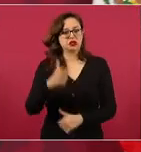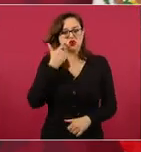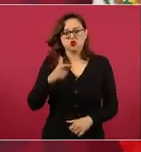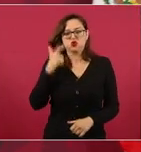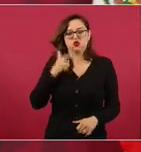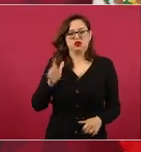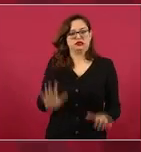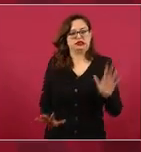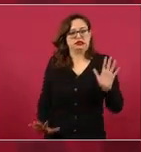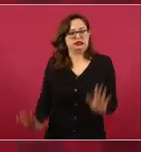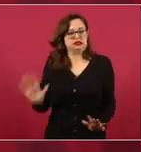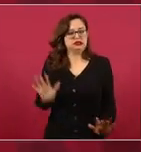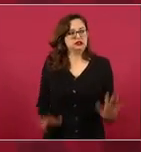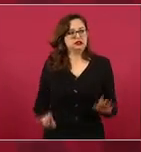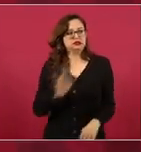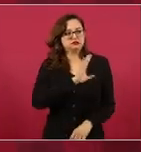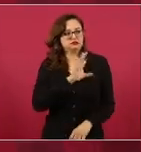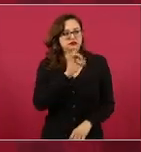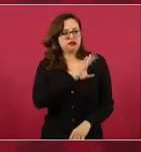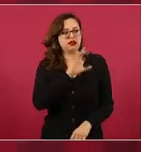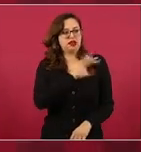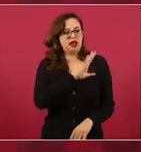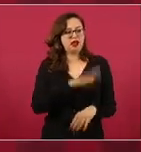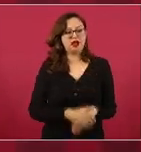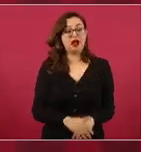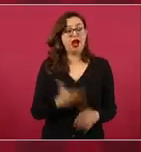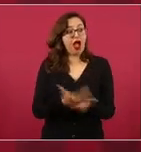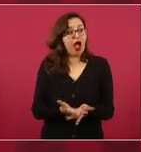Como ya les salió carne al hueso.